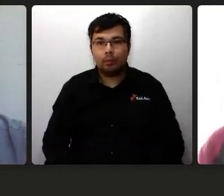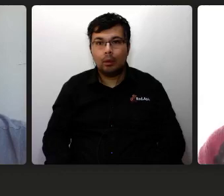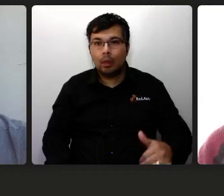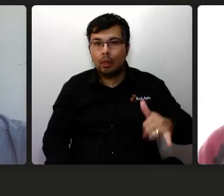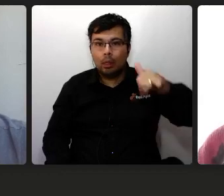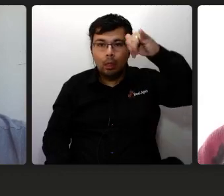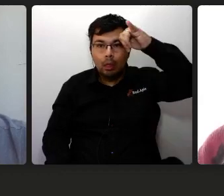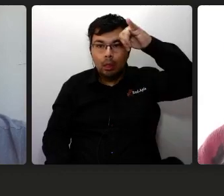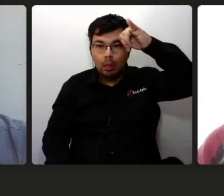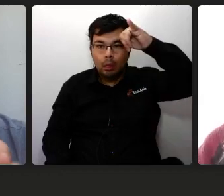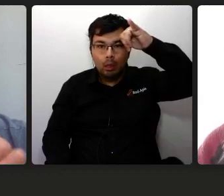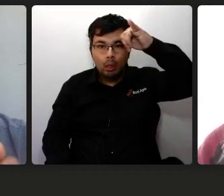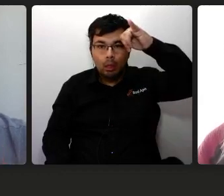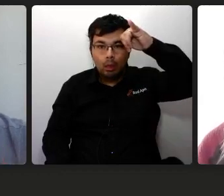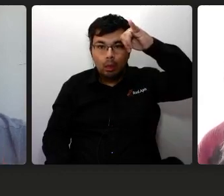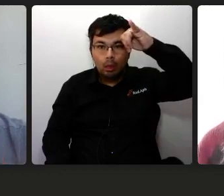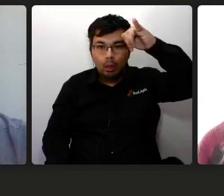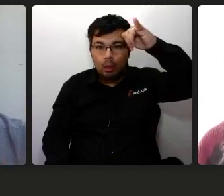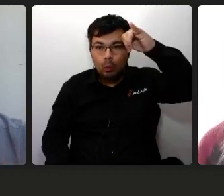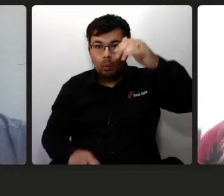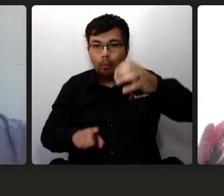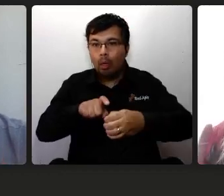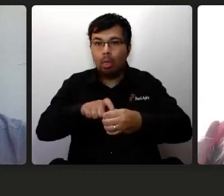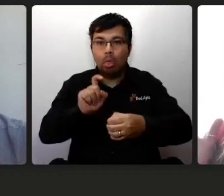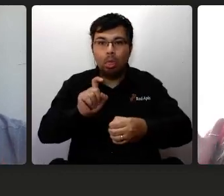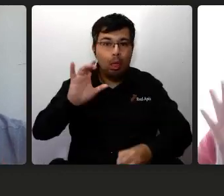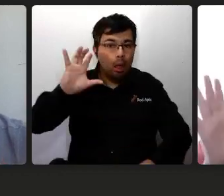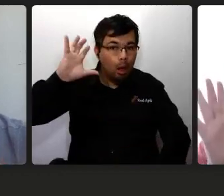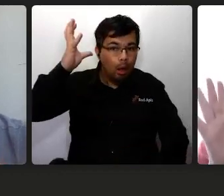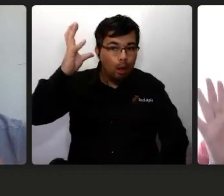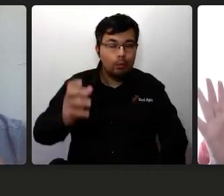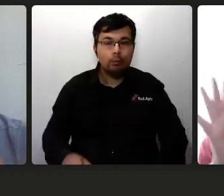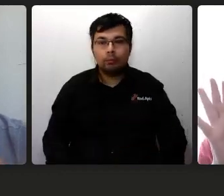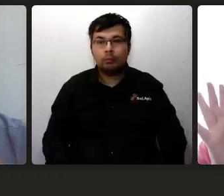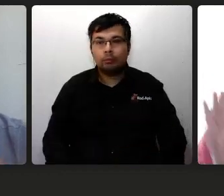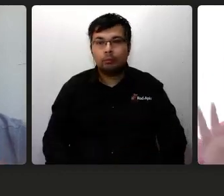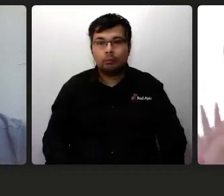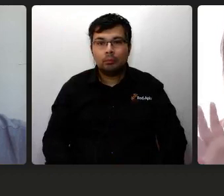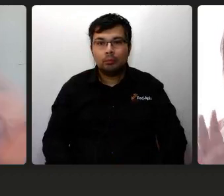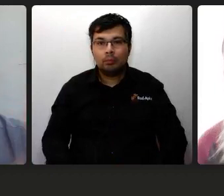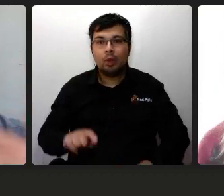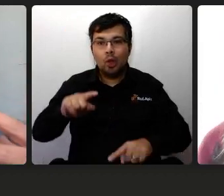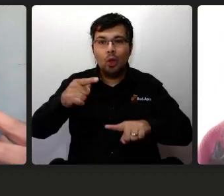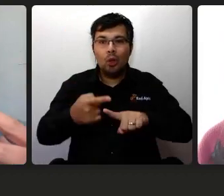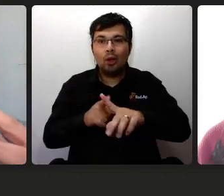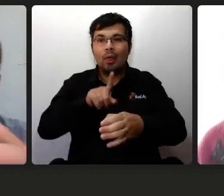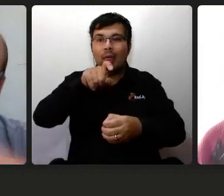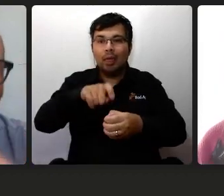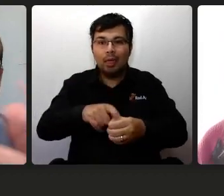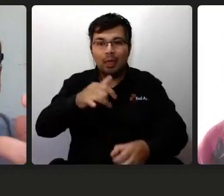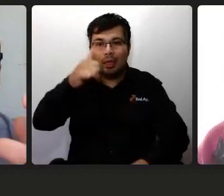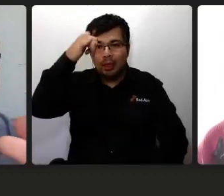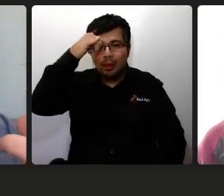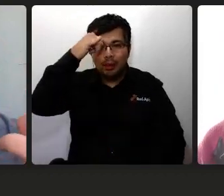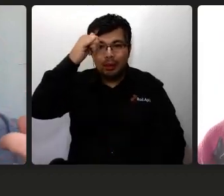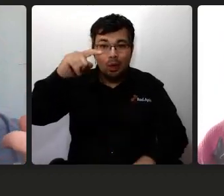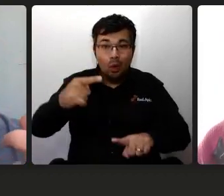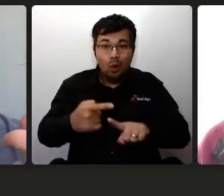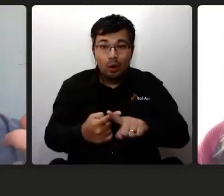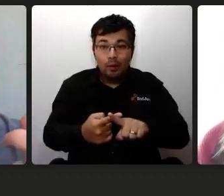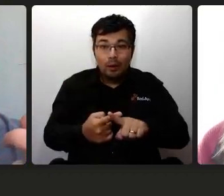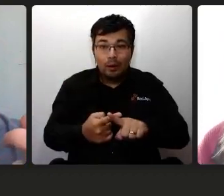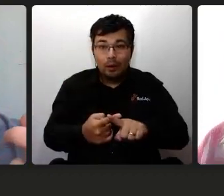me fui un rato, no escuché, perdón. ¿Ahí sí? Volví, qué Te la desesperación. cuento de nuevo,